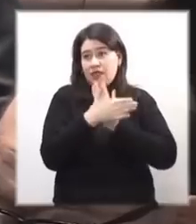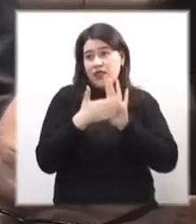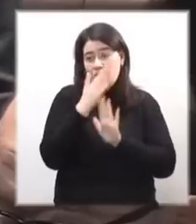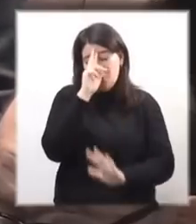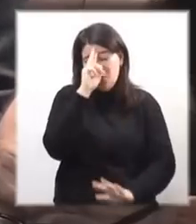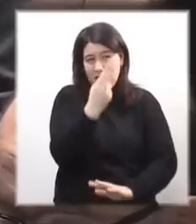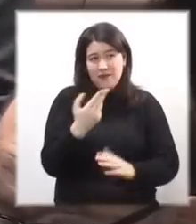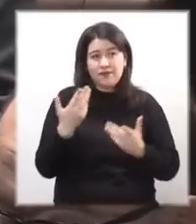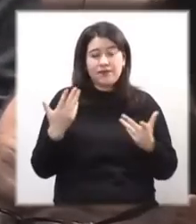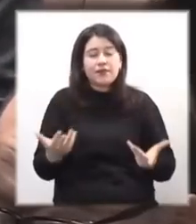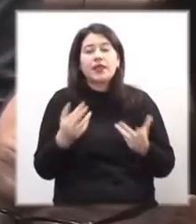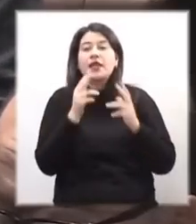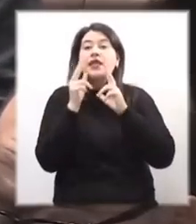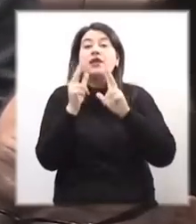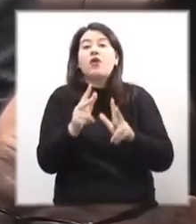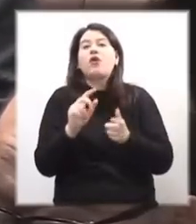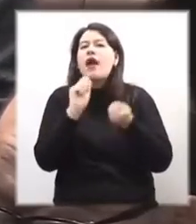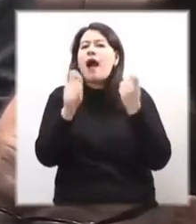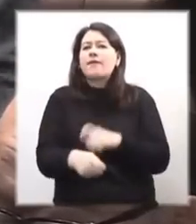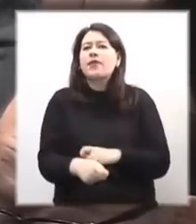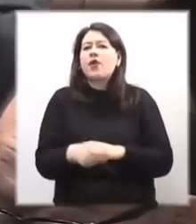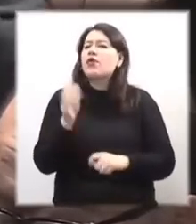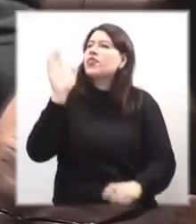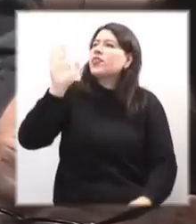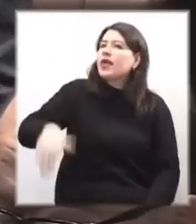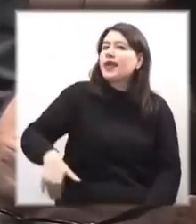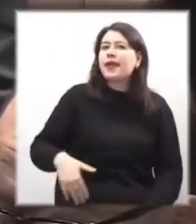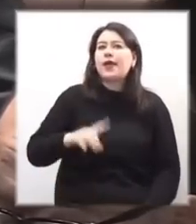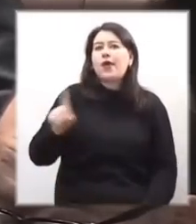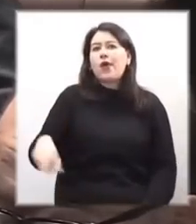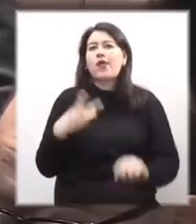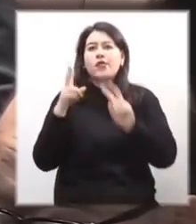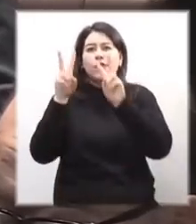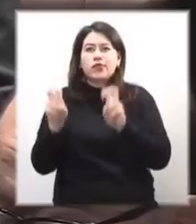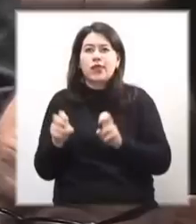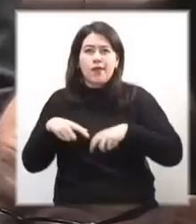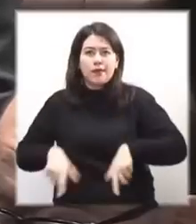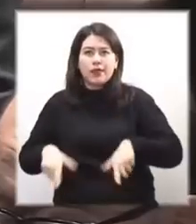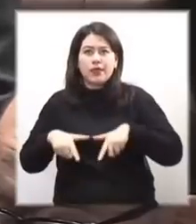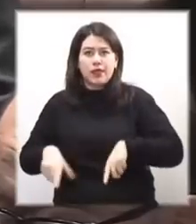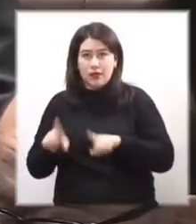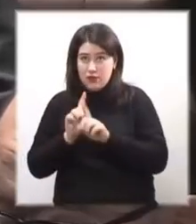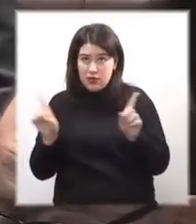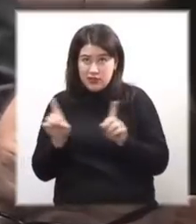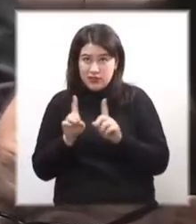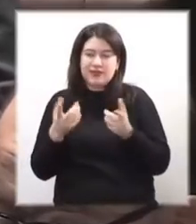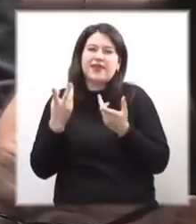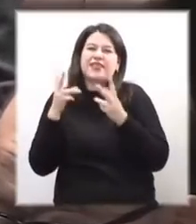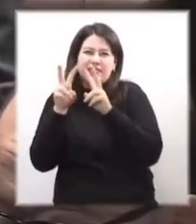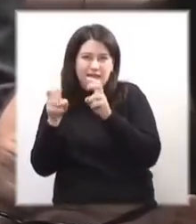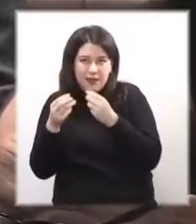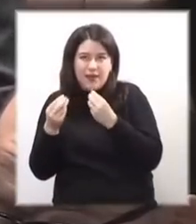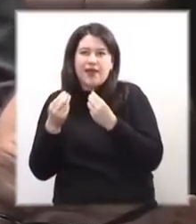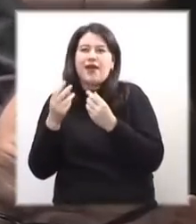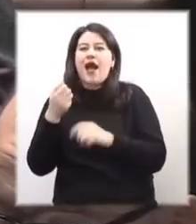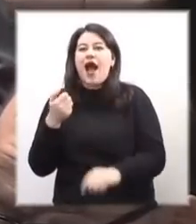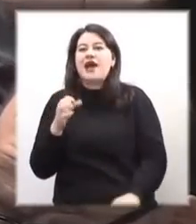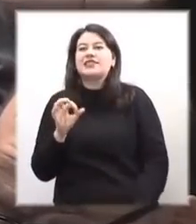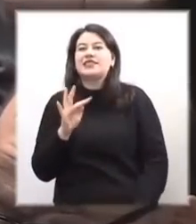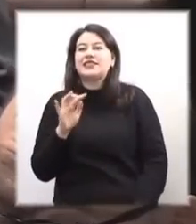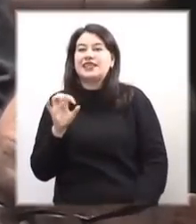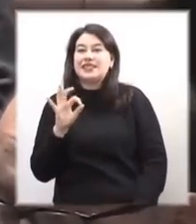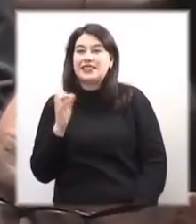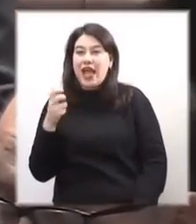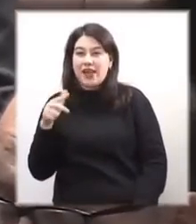Nacional. Y dijo que los cambios no tuvieron que ver con otros temas que tiene el Ministerio entre manos. Claramente se hacía referencia al caso Astesiano,